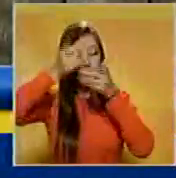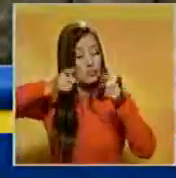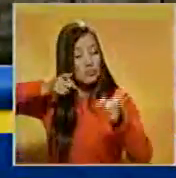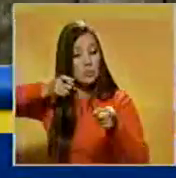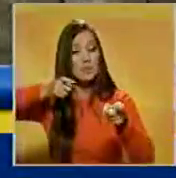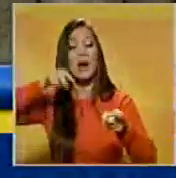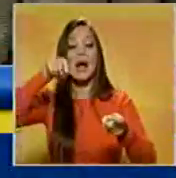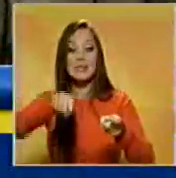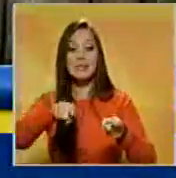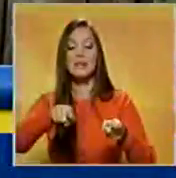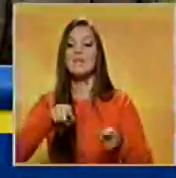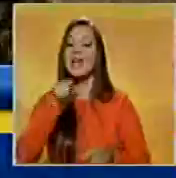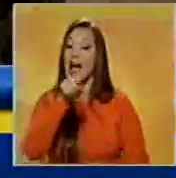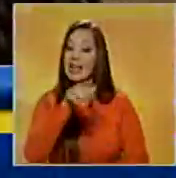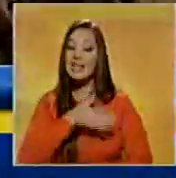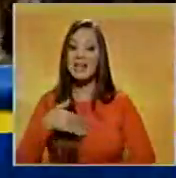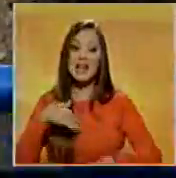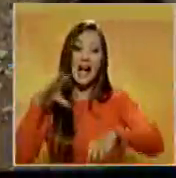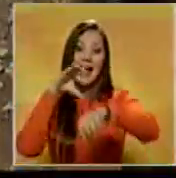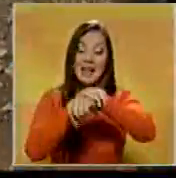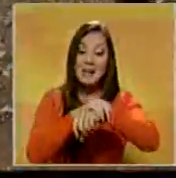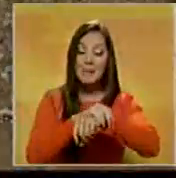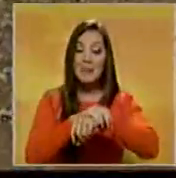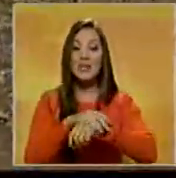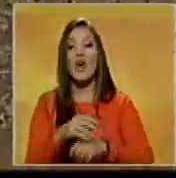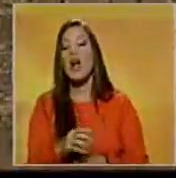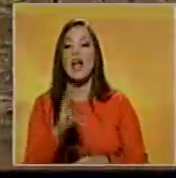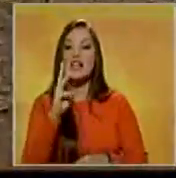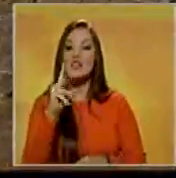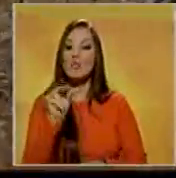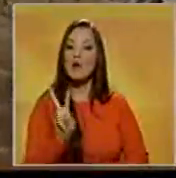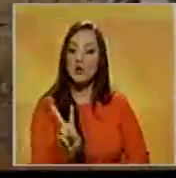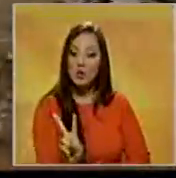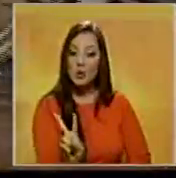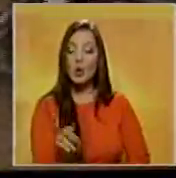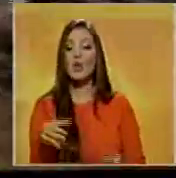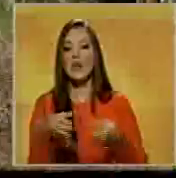tenía como finalidad capturar al número 2 del Frente 29 de las FARC, alias Javier.